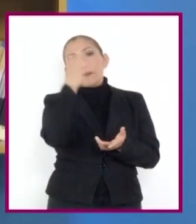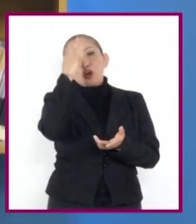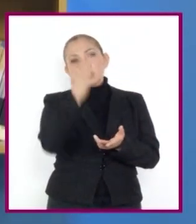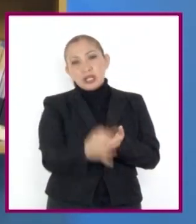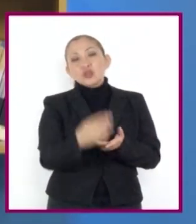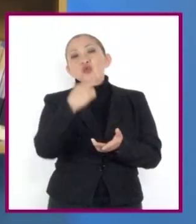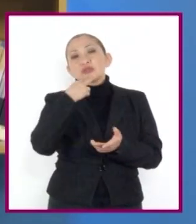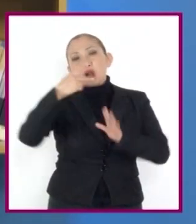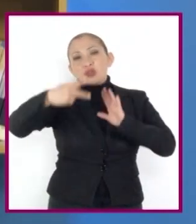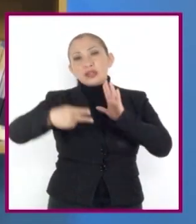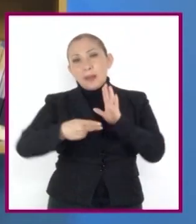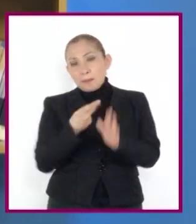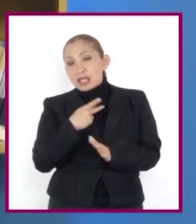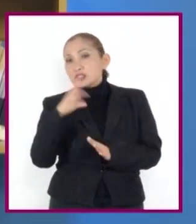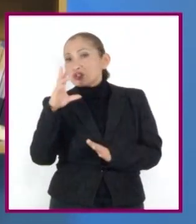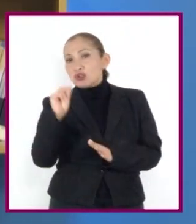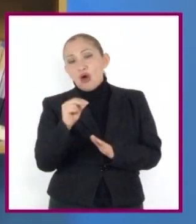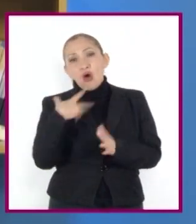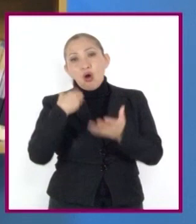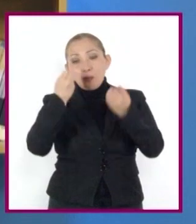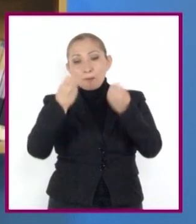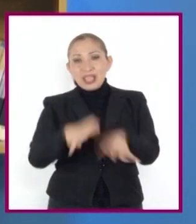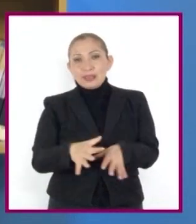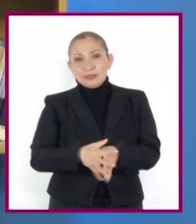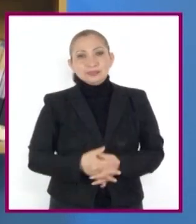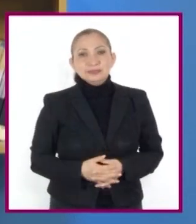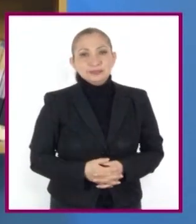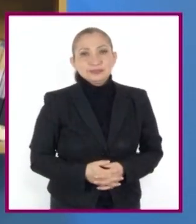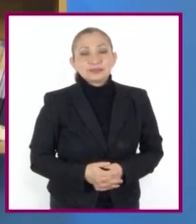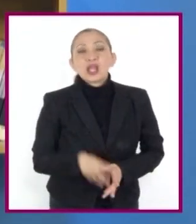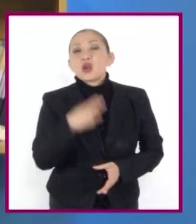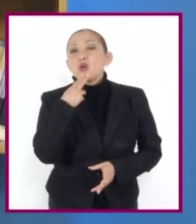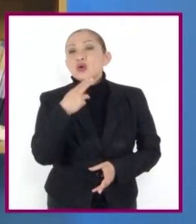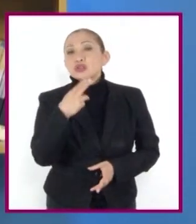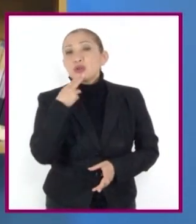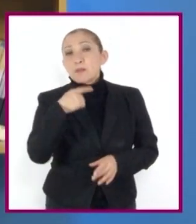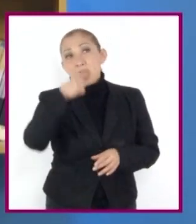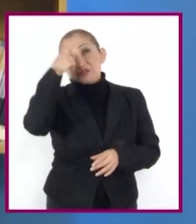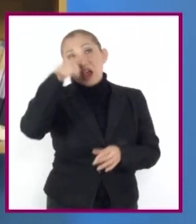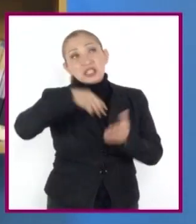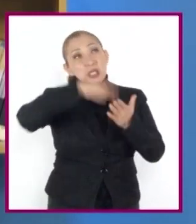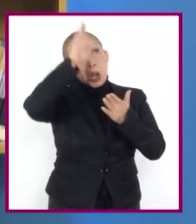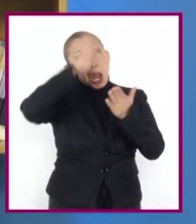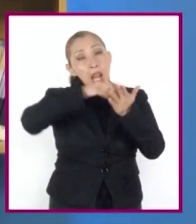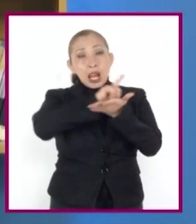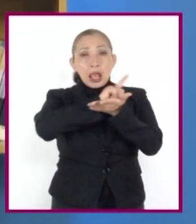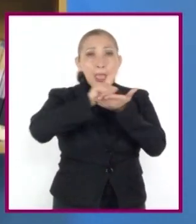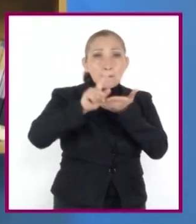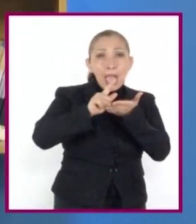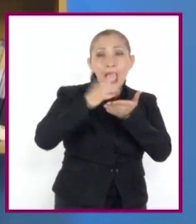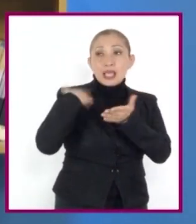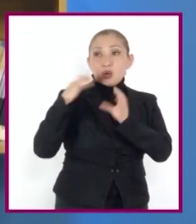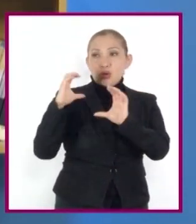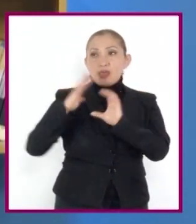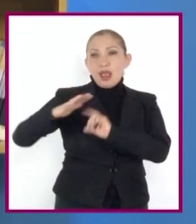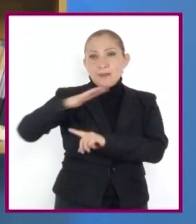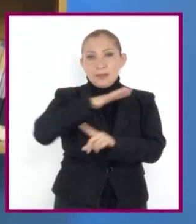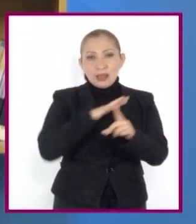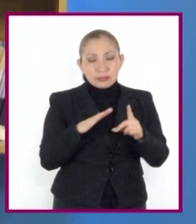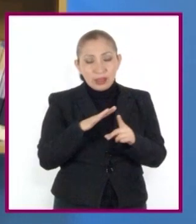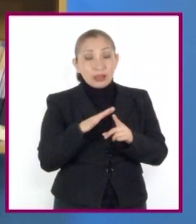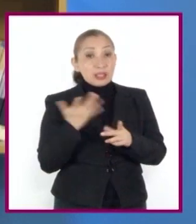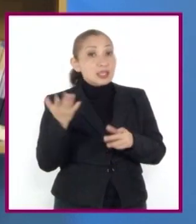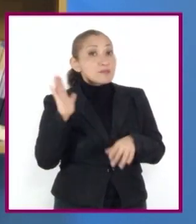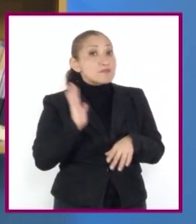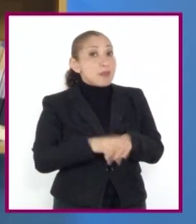100% reutilizables y no se desperdician. La aplicación es más fácil, limpia y ecológica. Y por